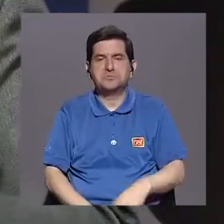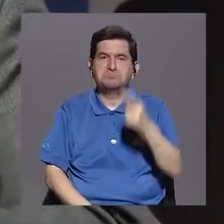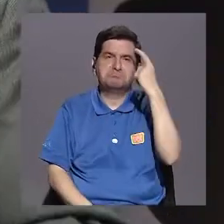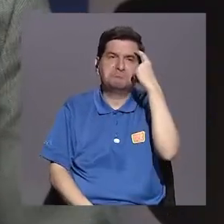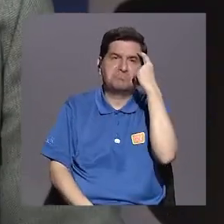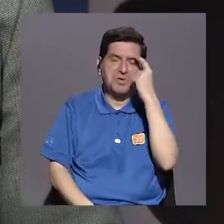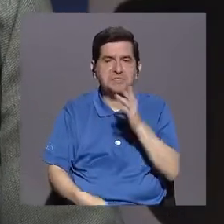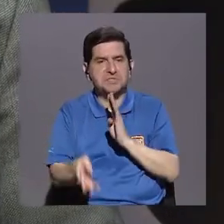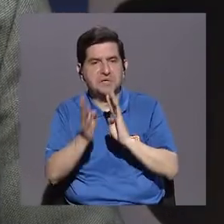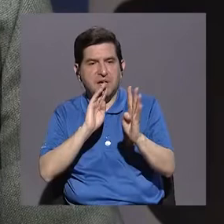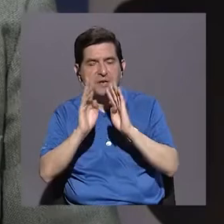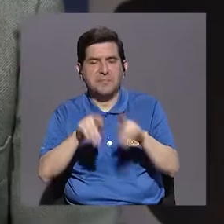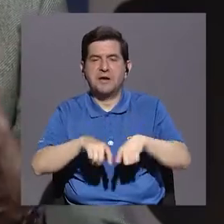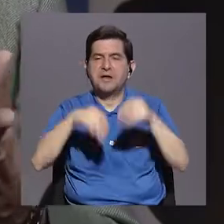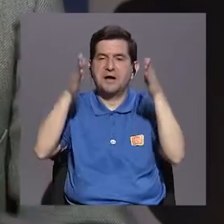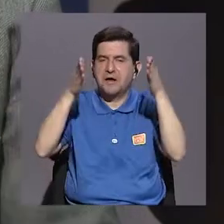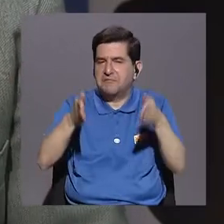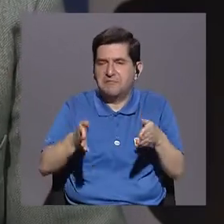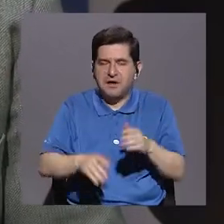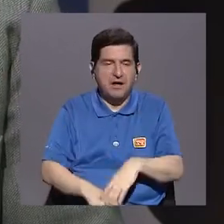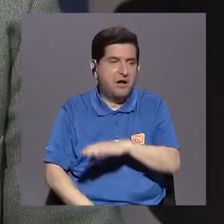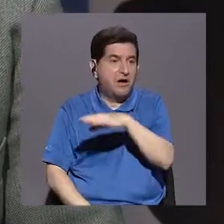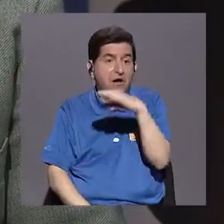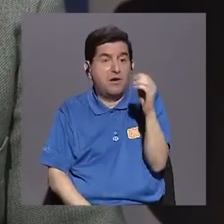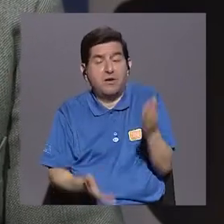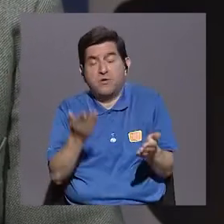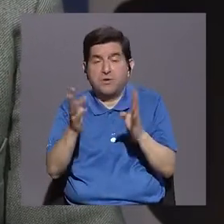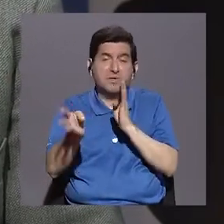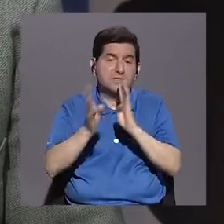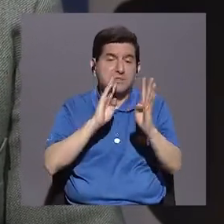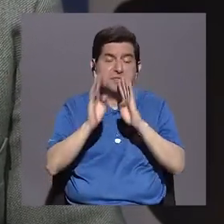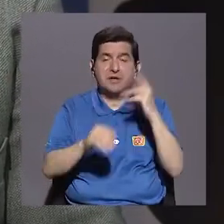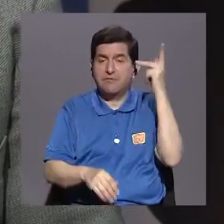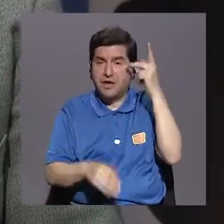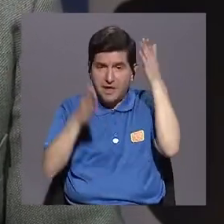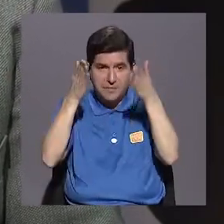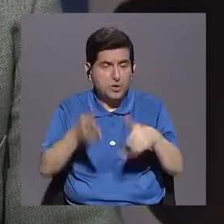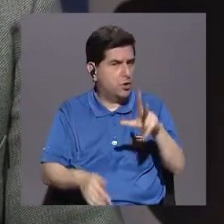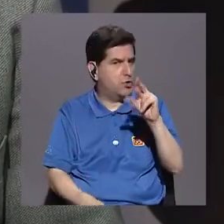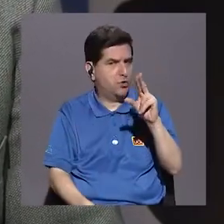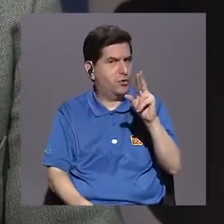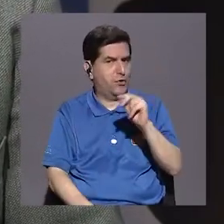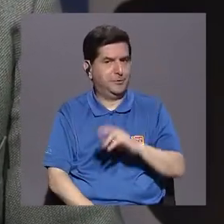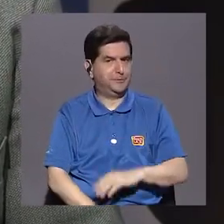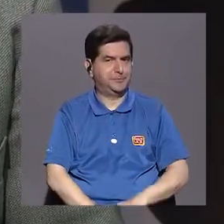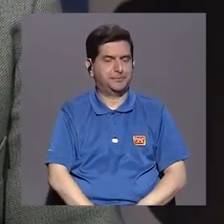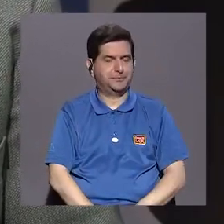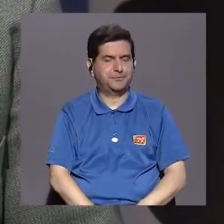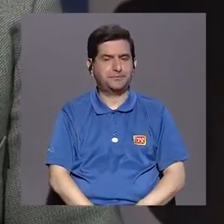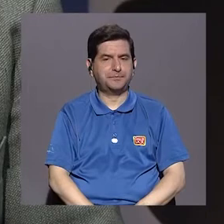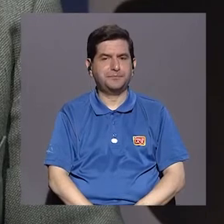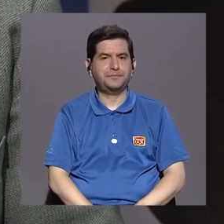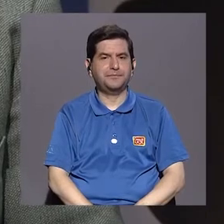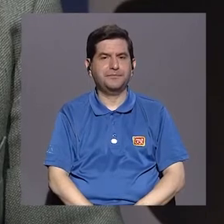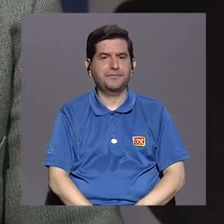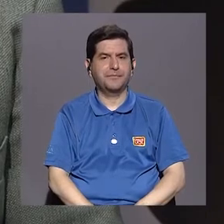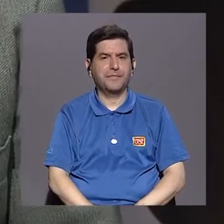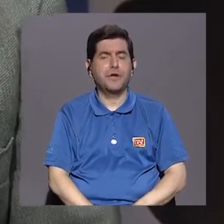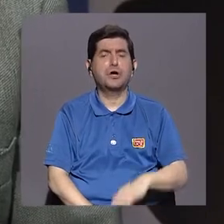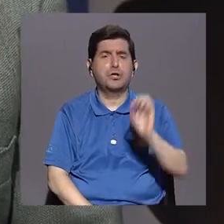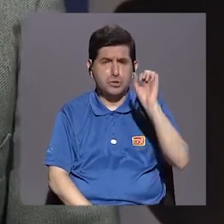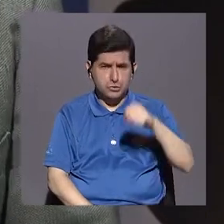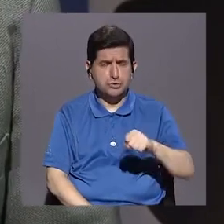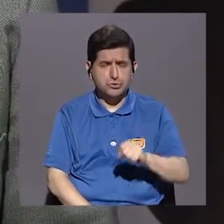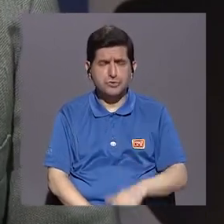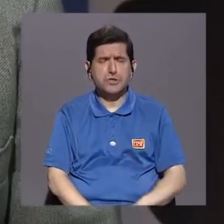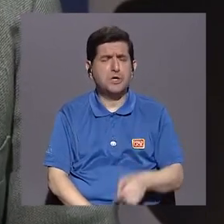hablarle a los periodistas o hablarle a los políticos si bien es cierto hay una cantidad